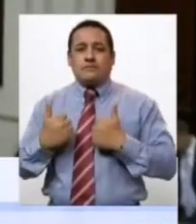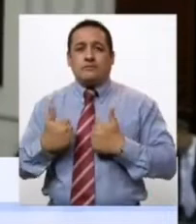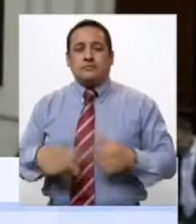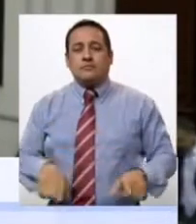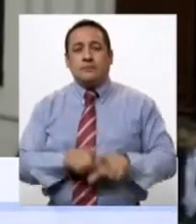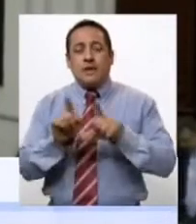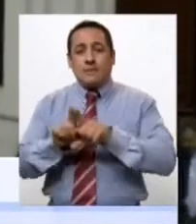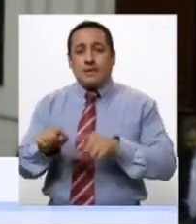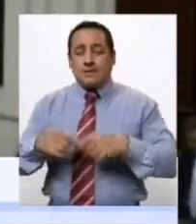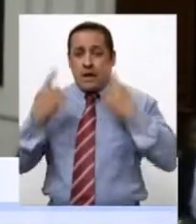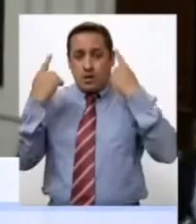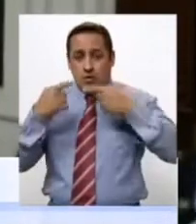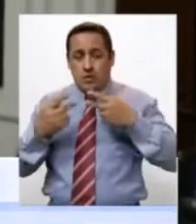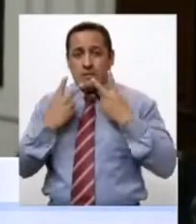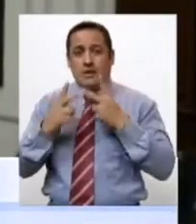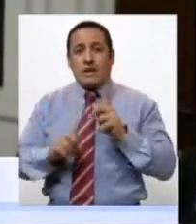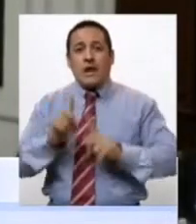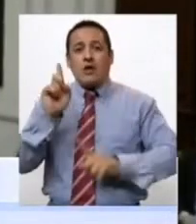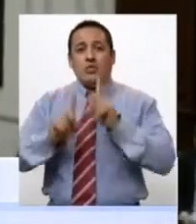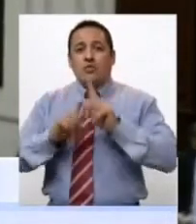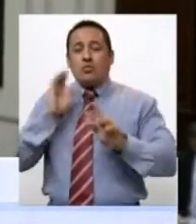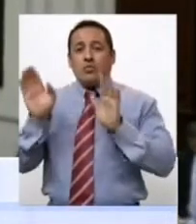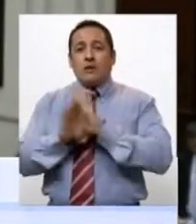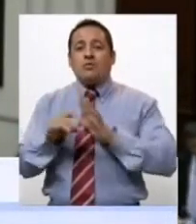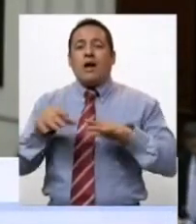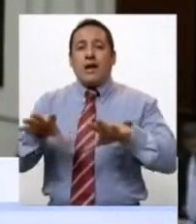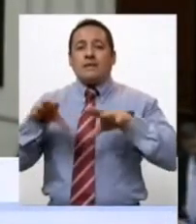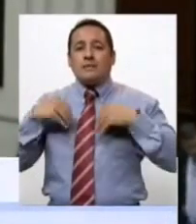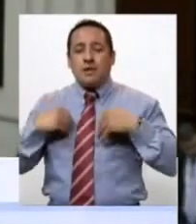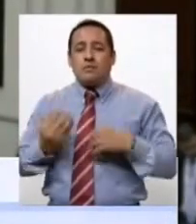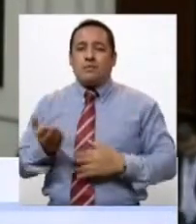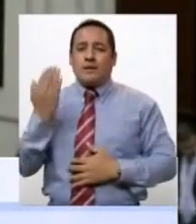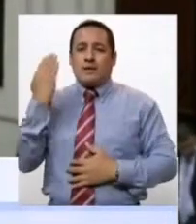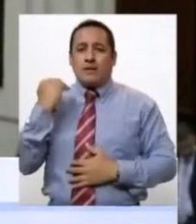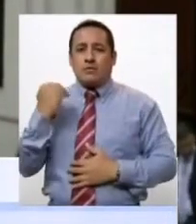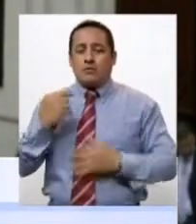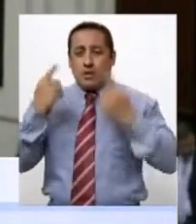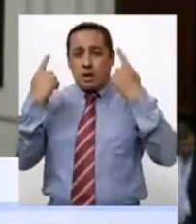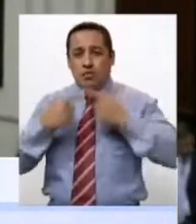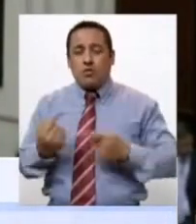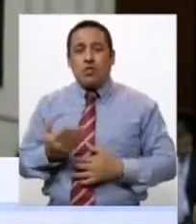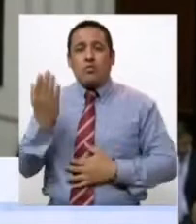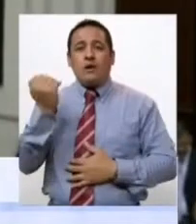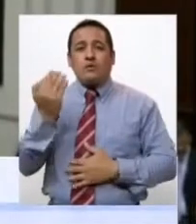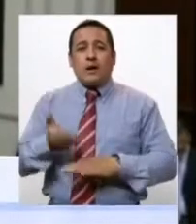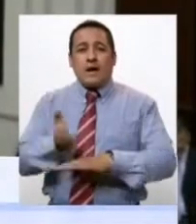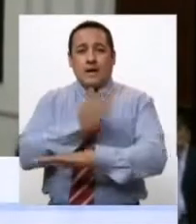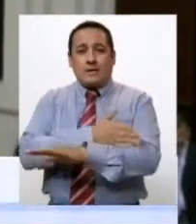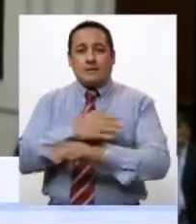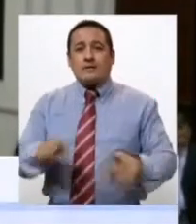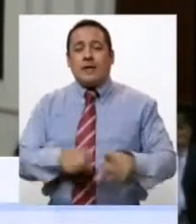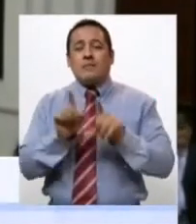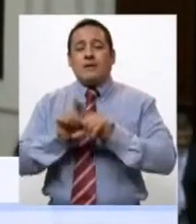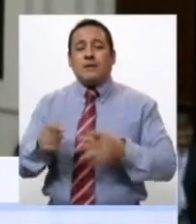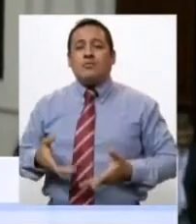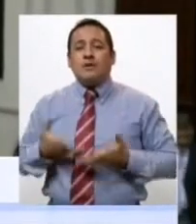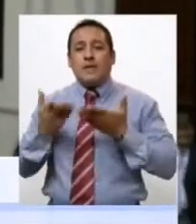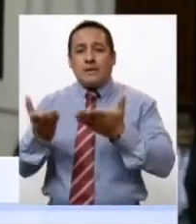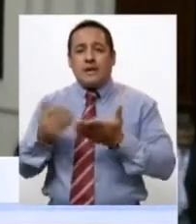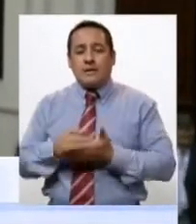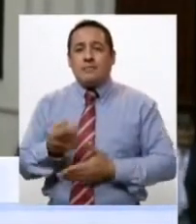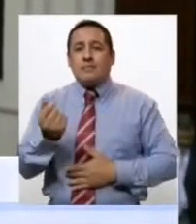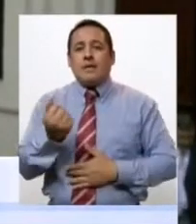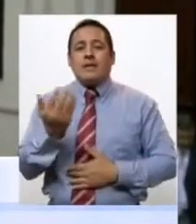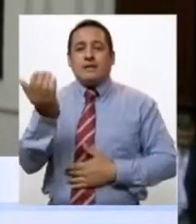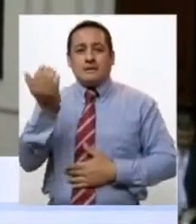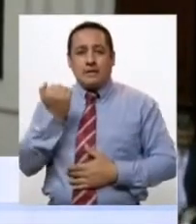Y también se precisa de que aquellos que se hayan acogido anteriormente al régimen de jubilación anticipada también puedan beneficiarse del retiro